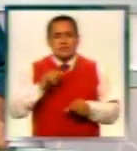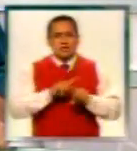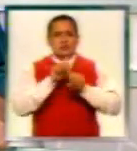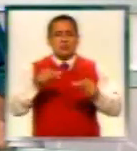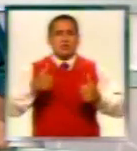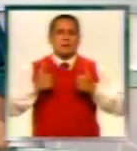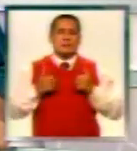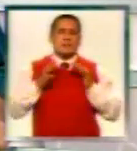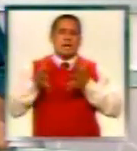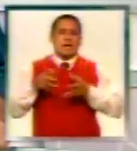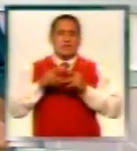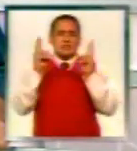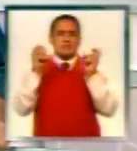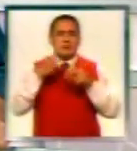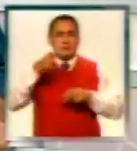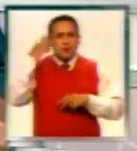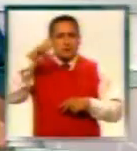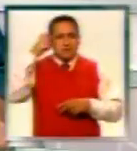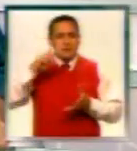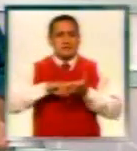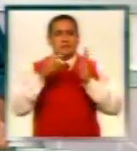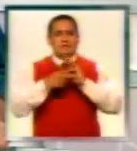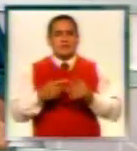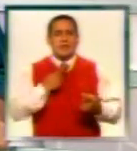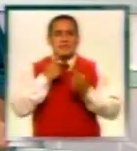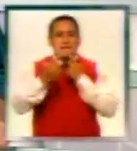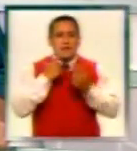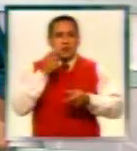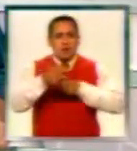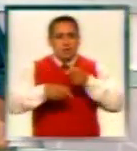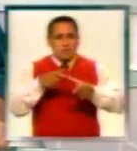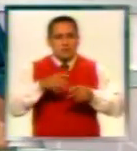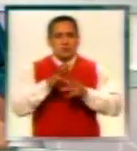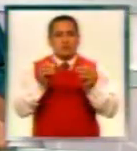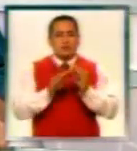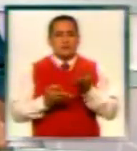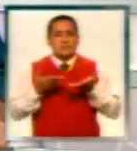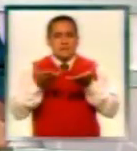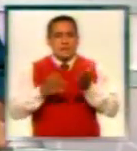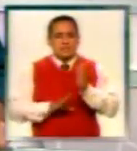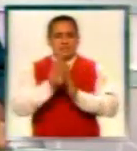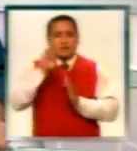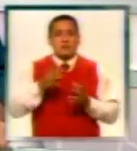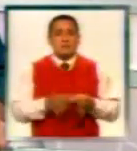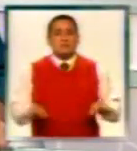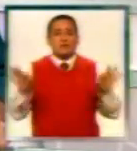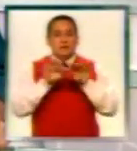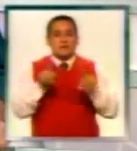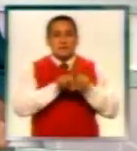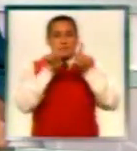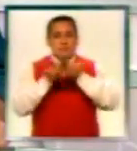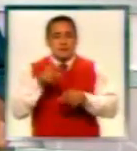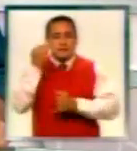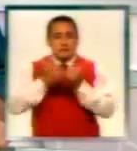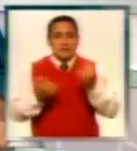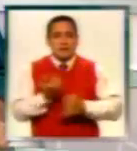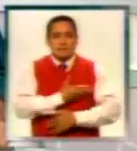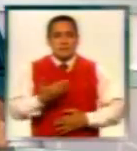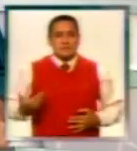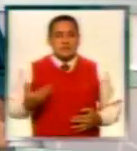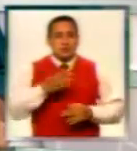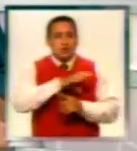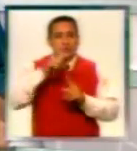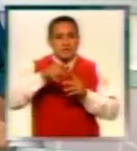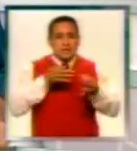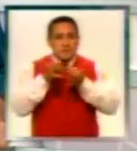descartar el tema político, que implica diálogo con la población y generar desarrollo. Así es, y lo importante ya para terminar es que el presidente ha dicho que